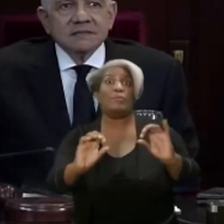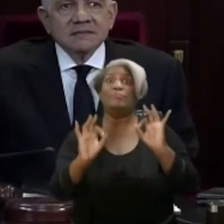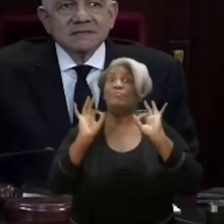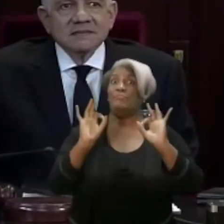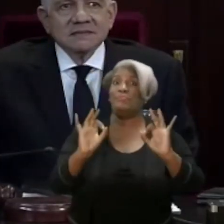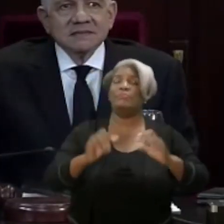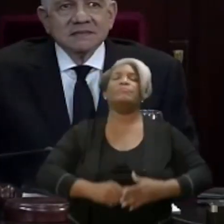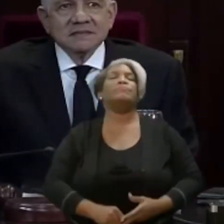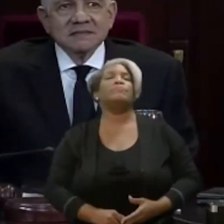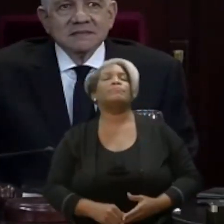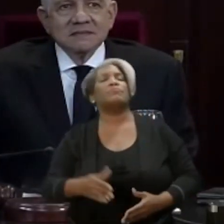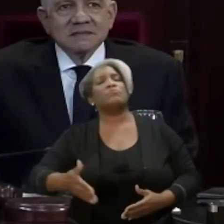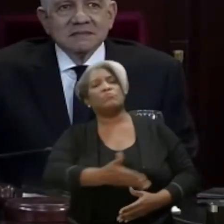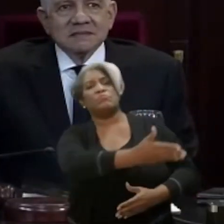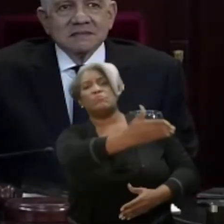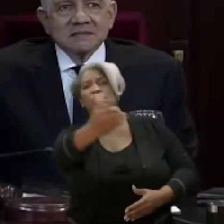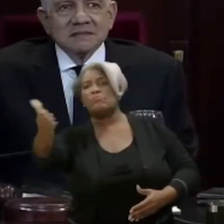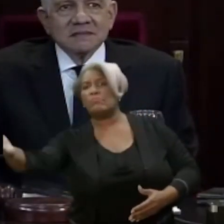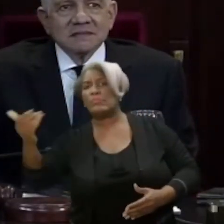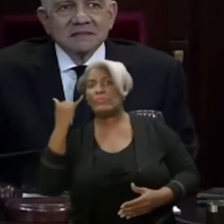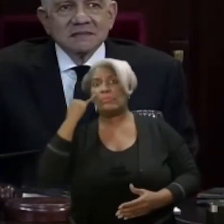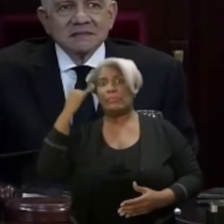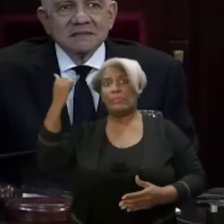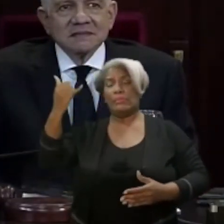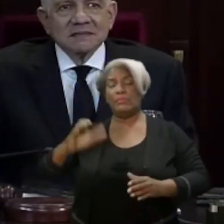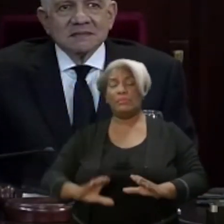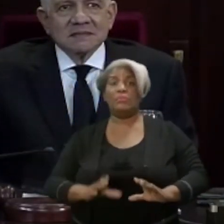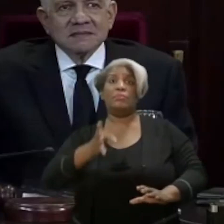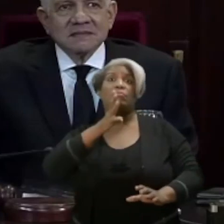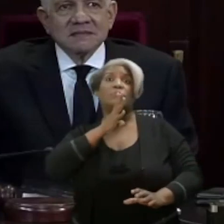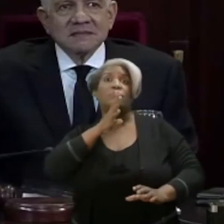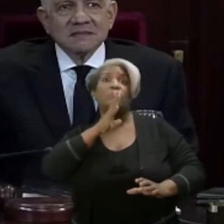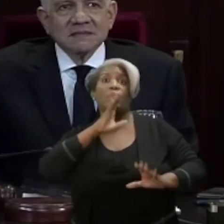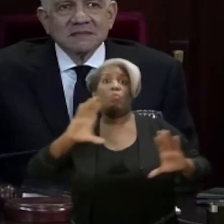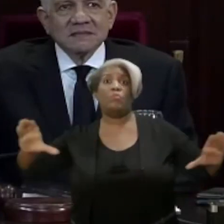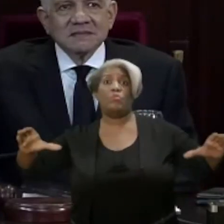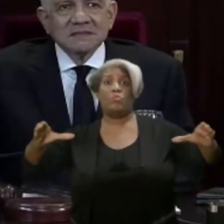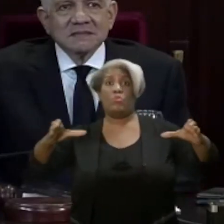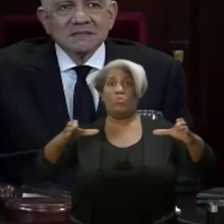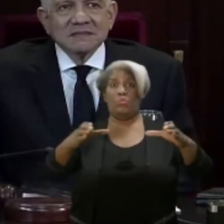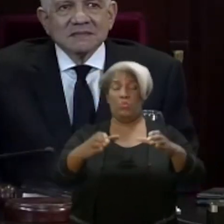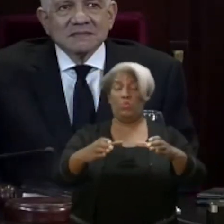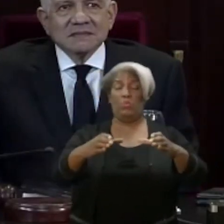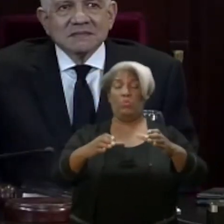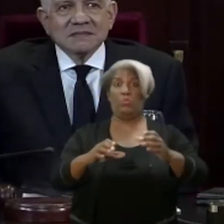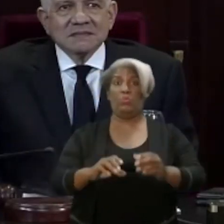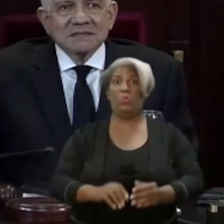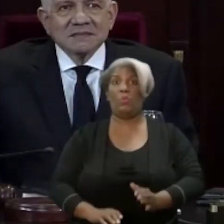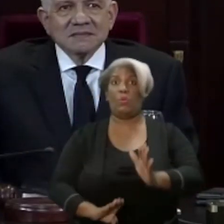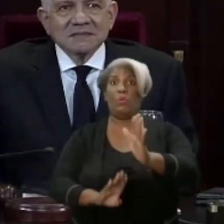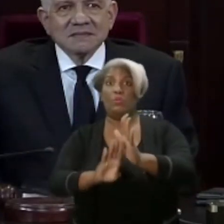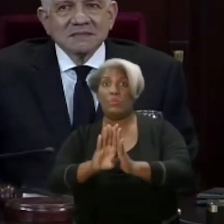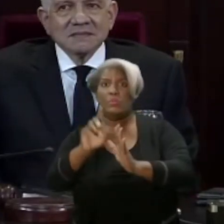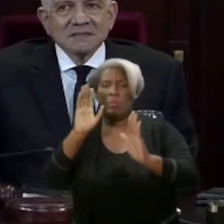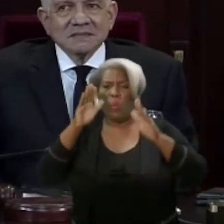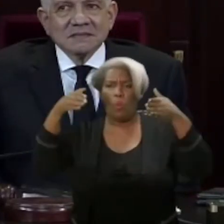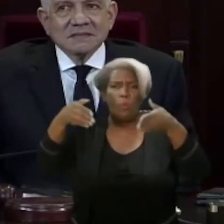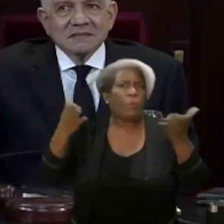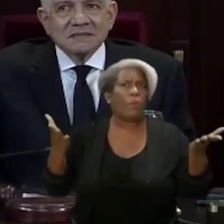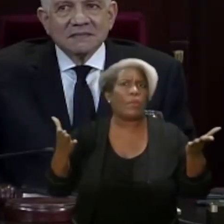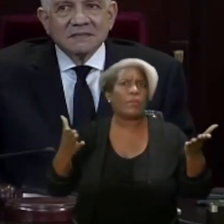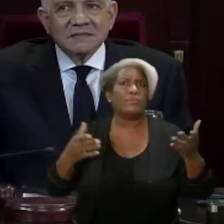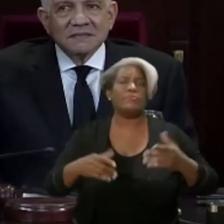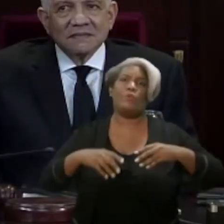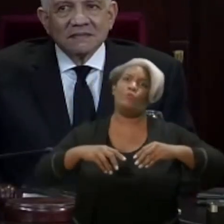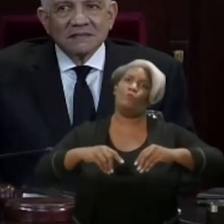Asambleístas, y si hablamos de sectores claves, también tengo que centrar mi atención en la agropecuaria,